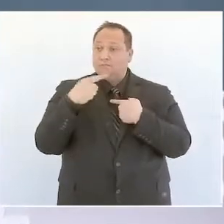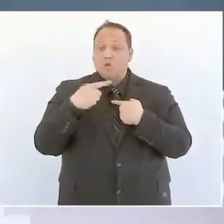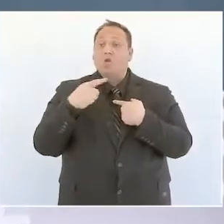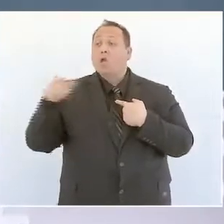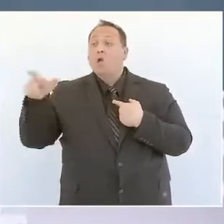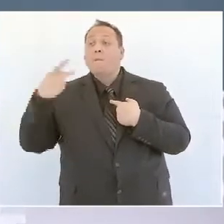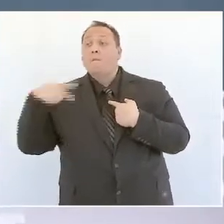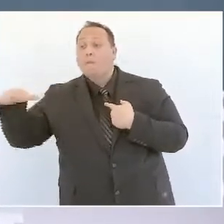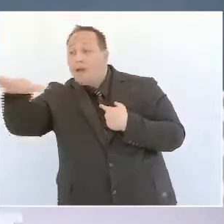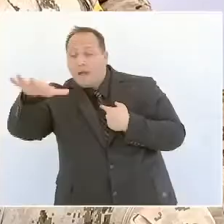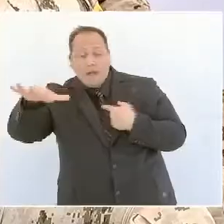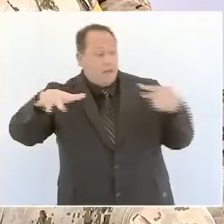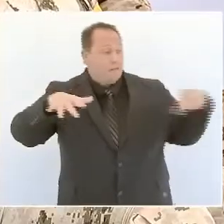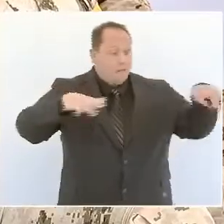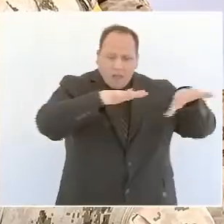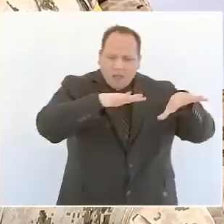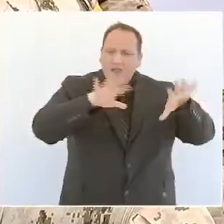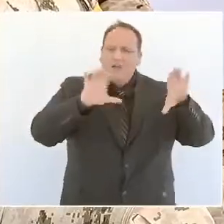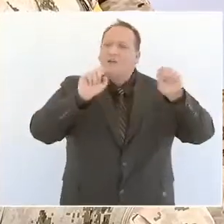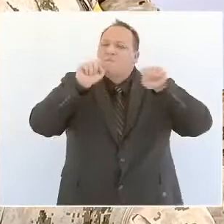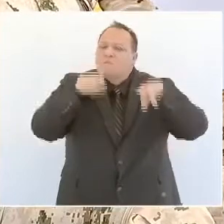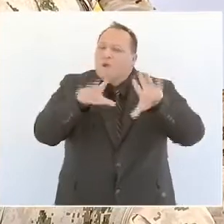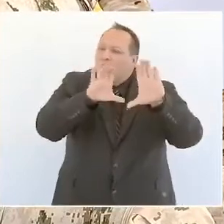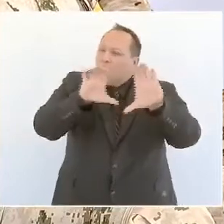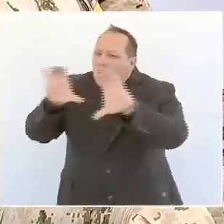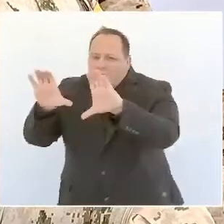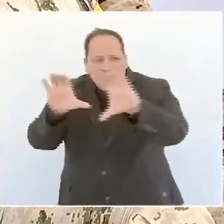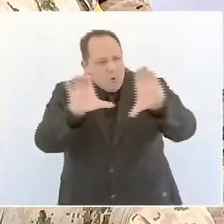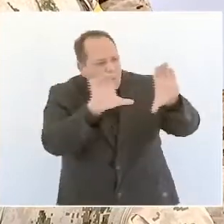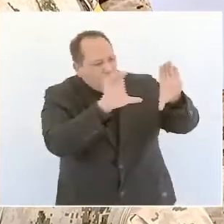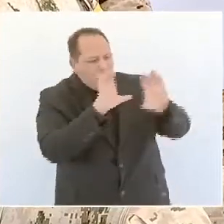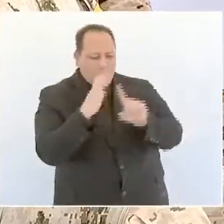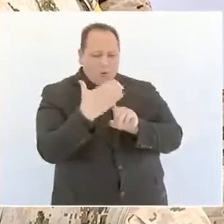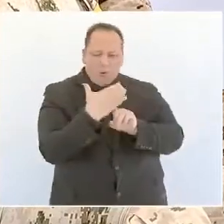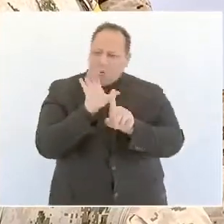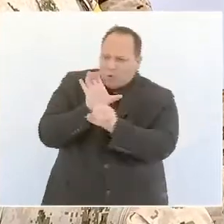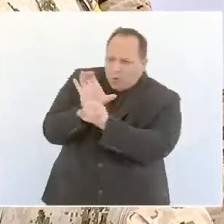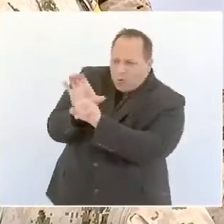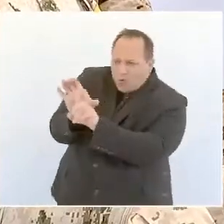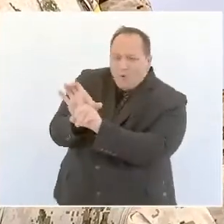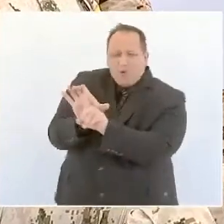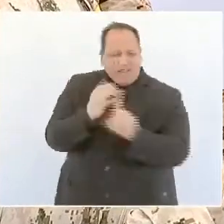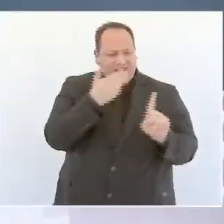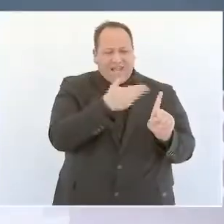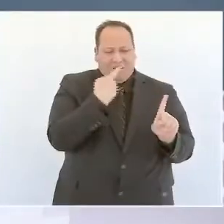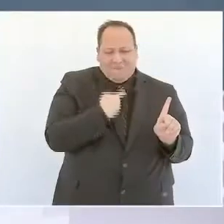al pueblo, el pueblo protegiendo al pueblo.